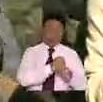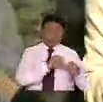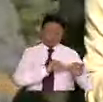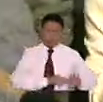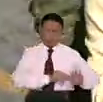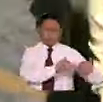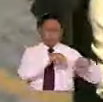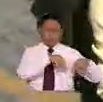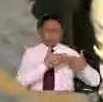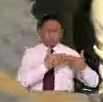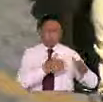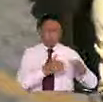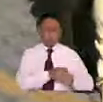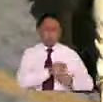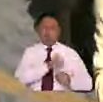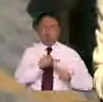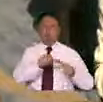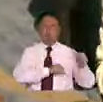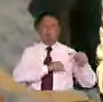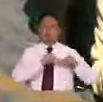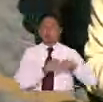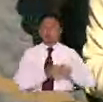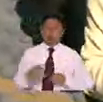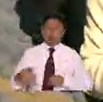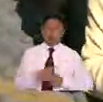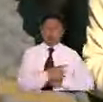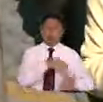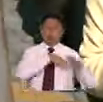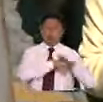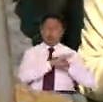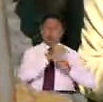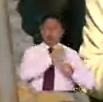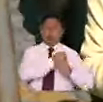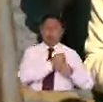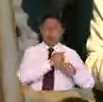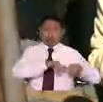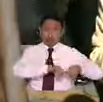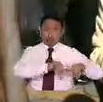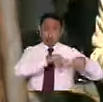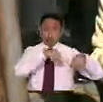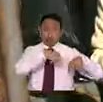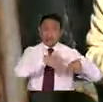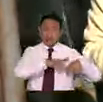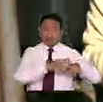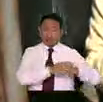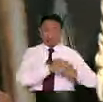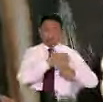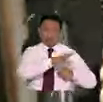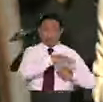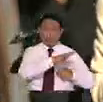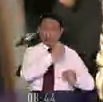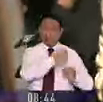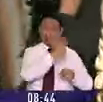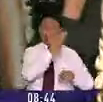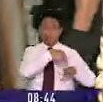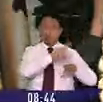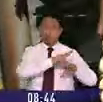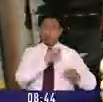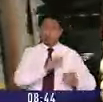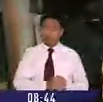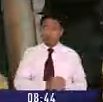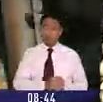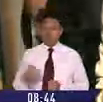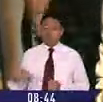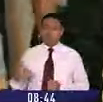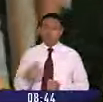se va a dar facilidades también para que los trabajadores de planta, aquellos que han hecho carrera dentro de la Asamblea, puedan ingresar. A ellos ha dicho no